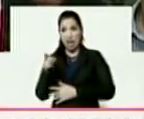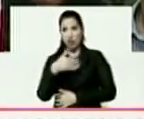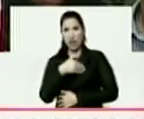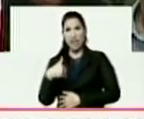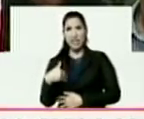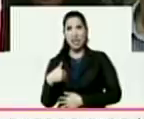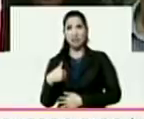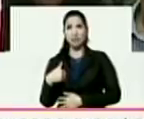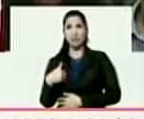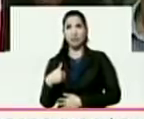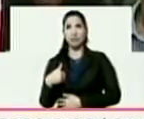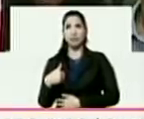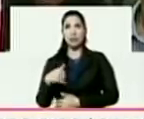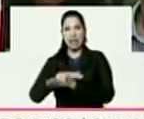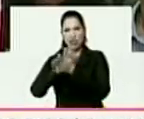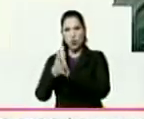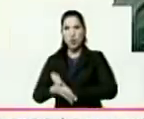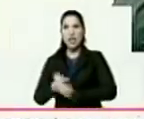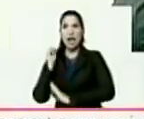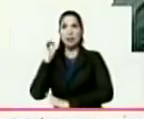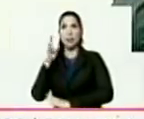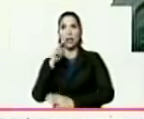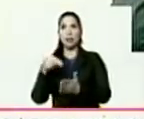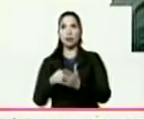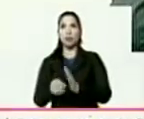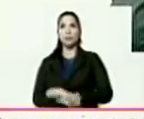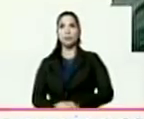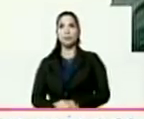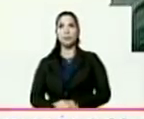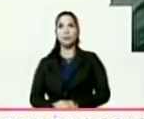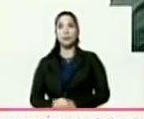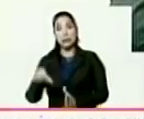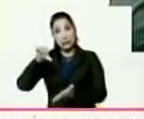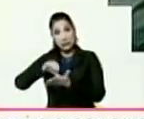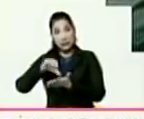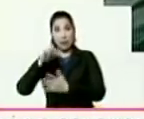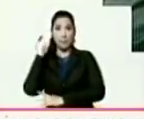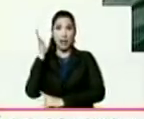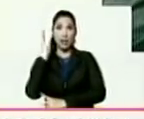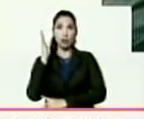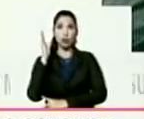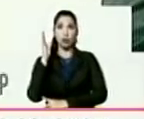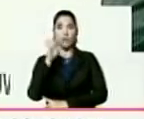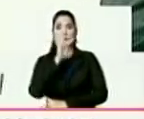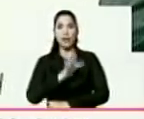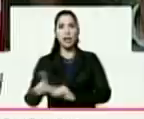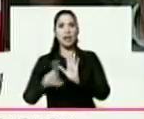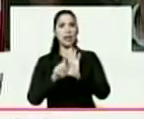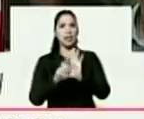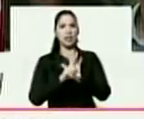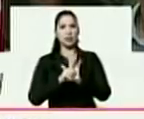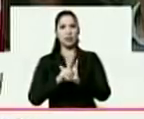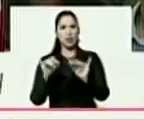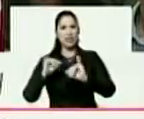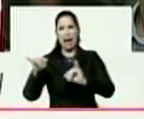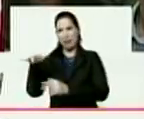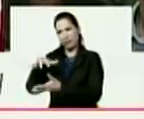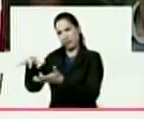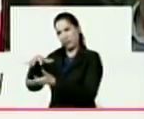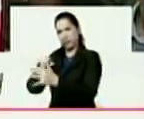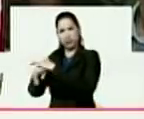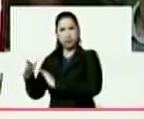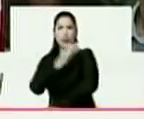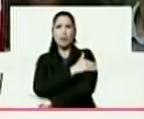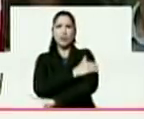asamblea en el cd del palacio del palacio en la sede de palacio federal legislativo la estaban destruyendo y